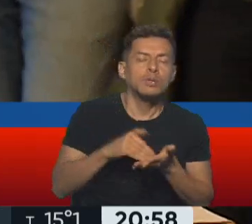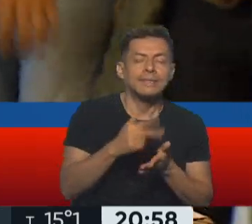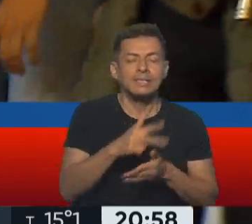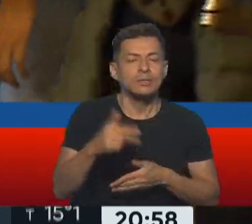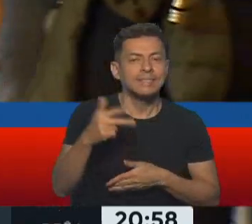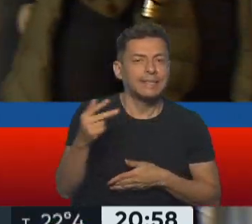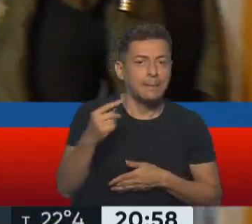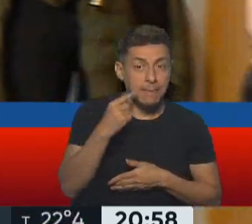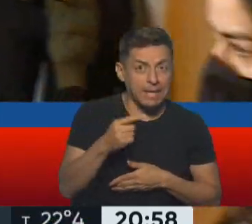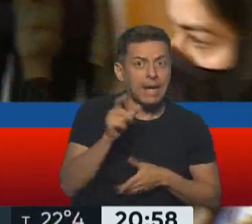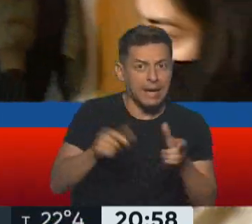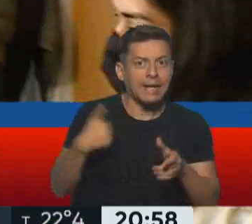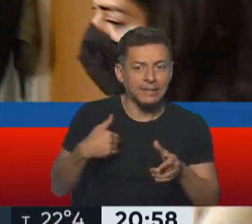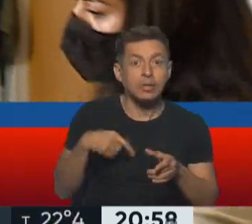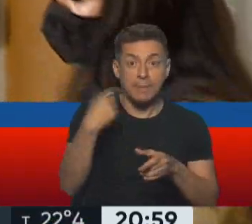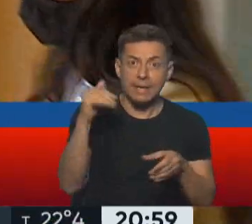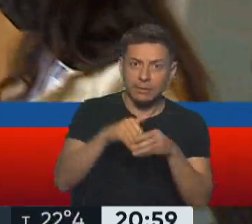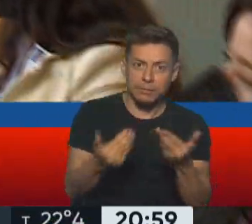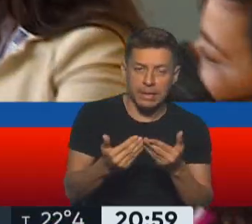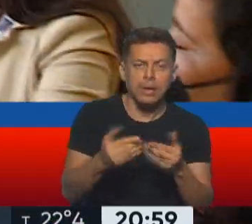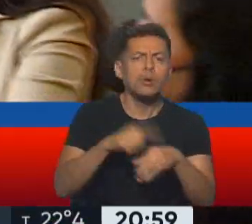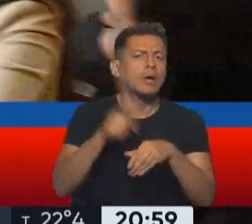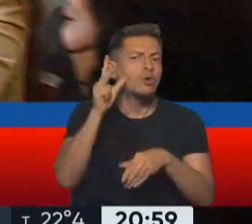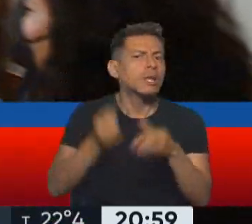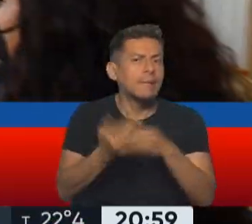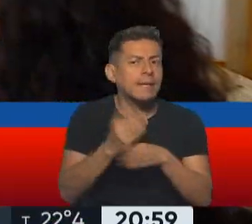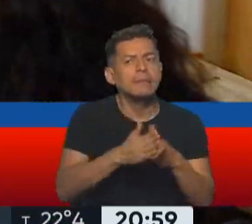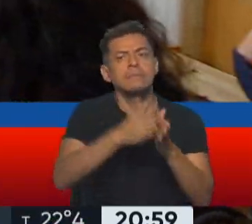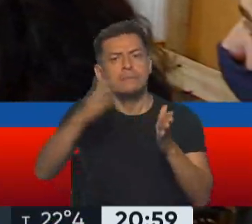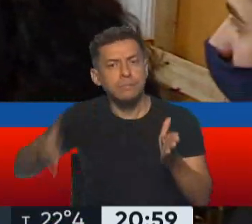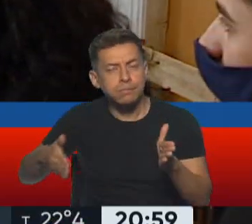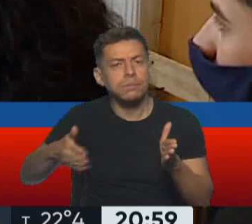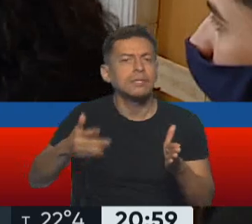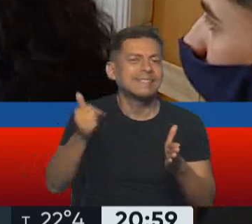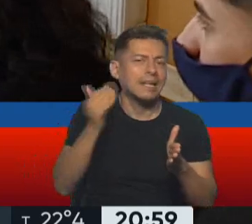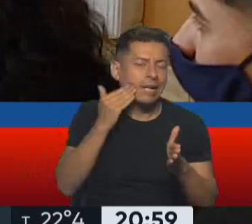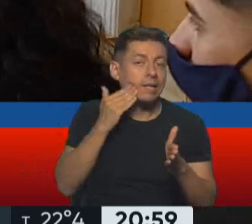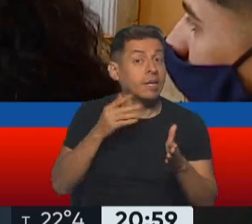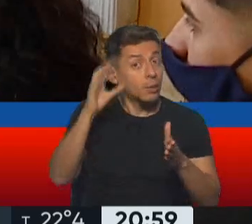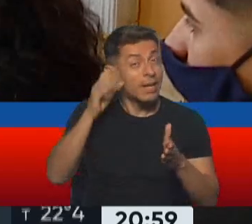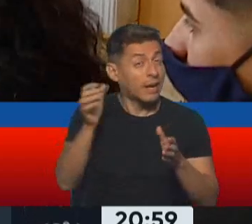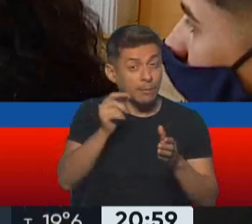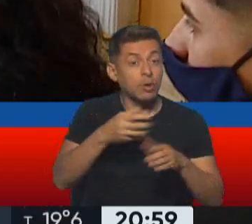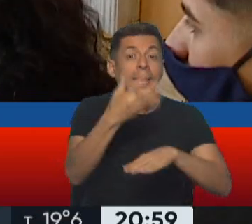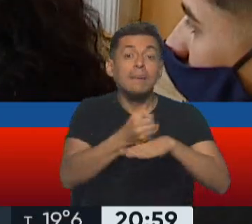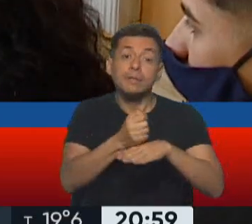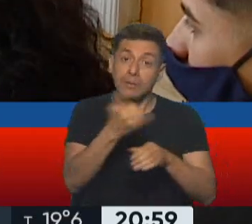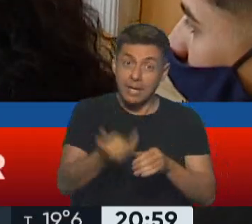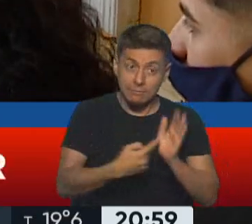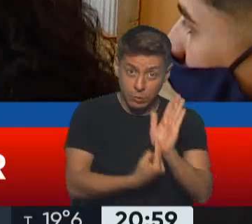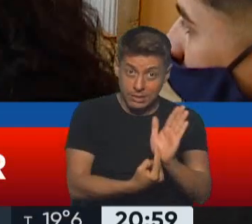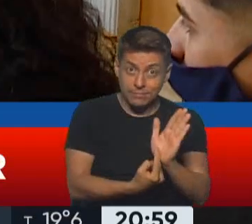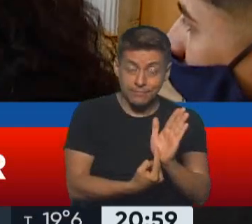34.333.000 argentinos en condiciones de votar mañana a partir de las 8 de la mañana y hasta las 18. Recordamos rápidamente la aplicación, te la mostramos, a